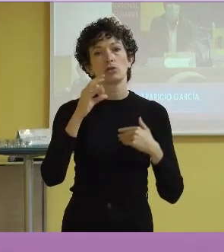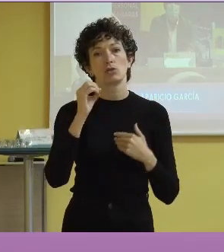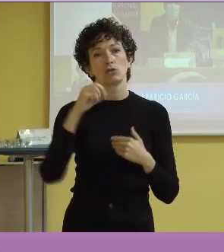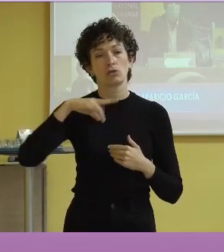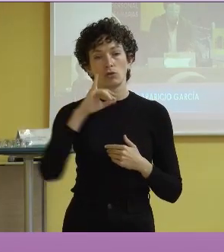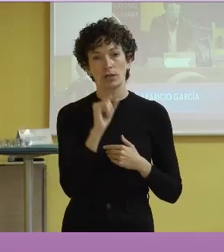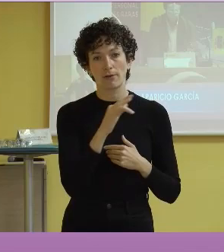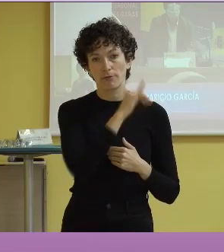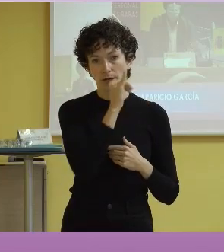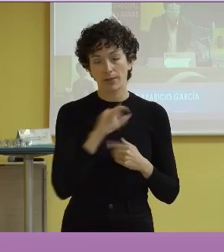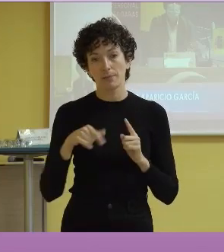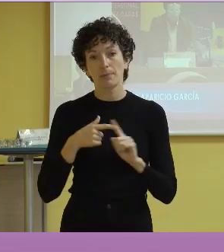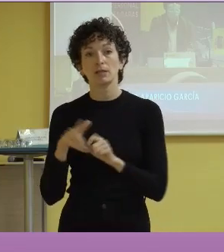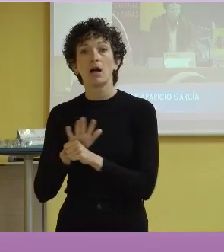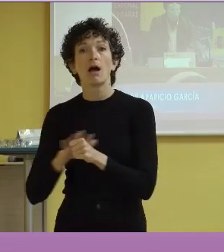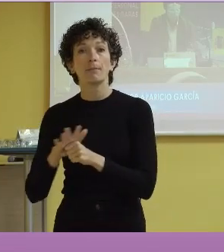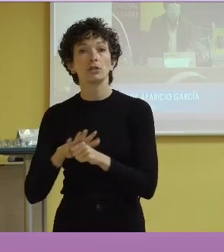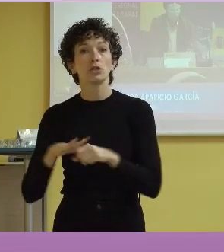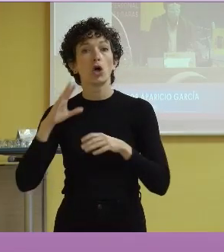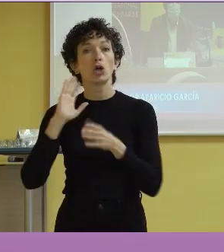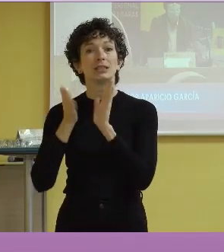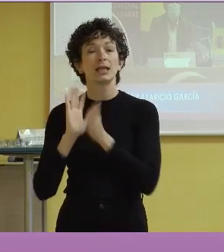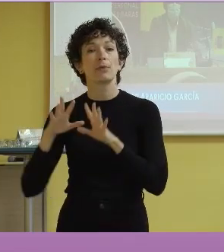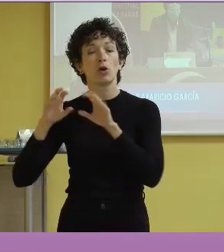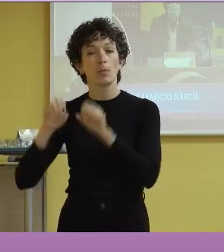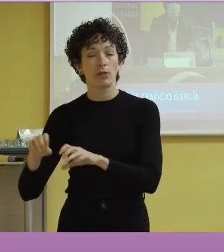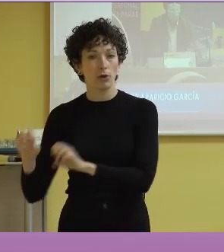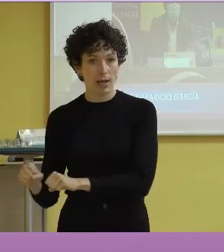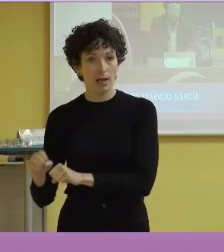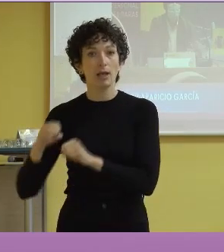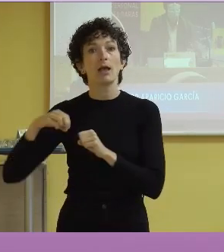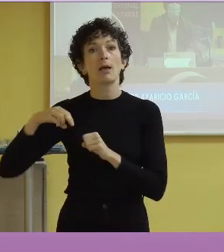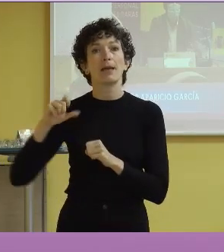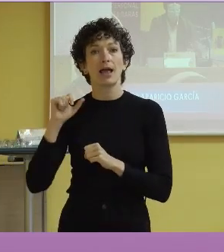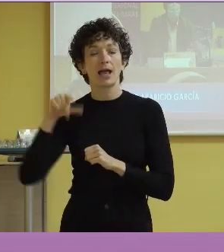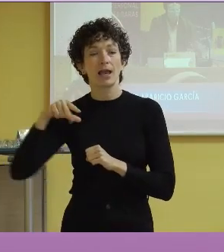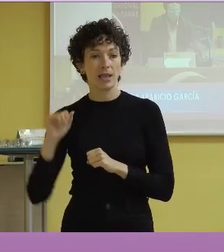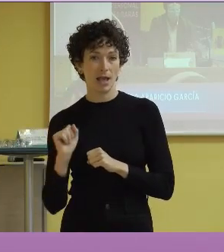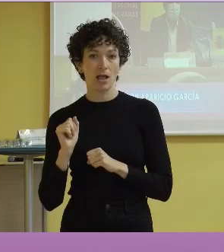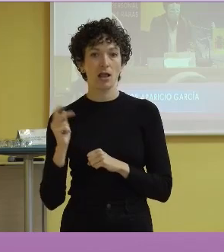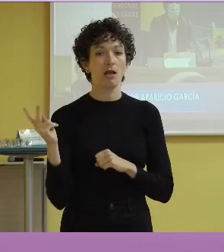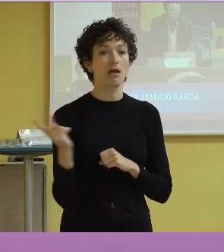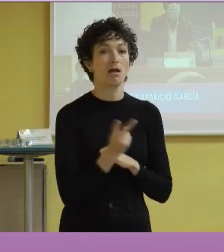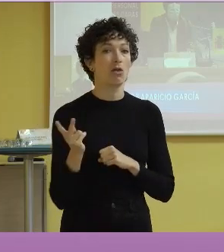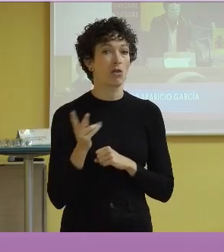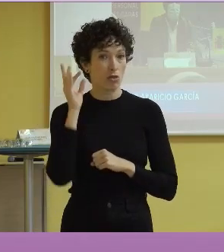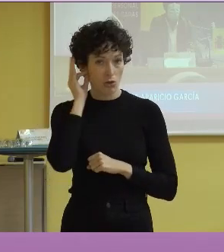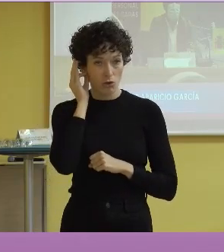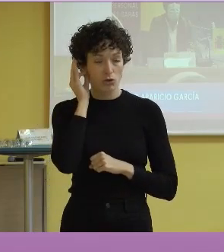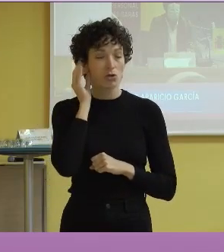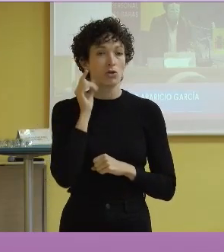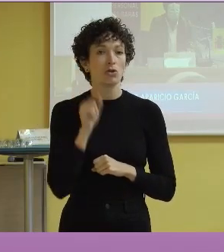y desde el área de terapia ocupacional por Almudena Caño. Principalmente ellas son las que han estado